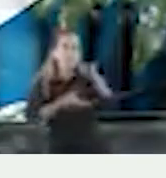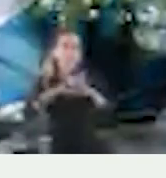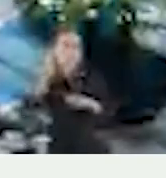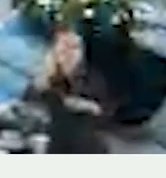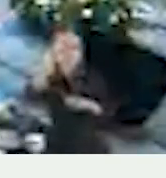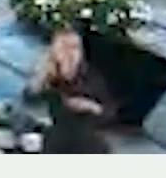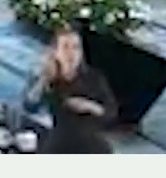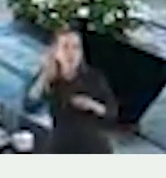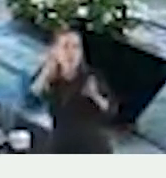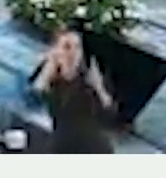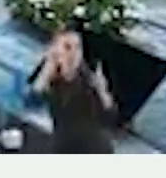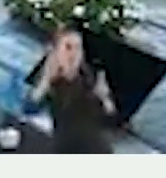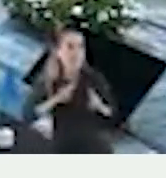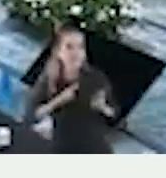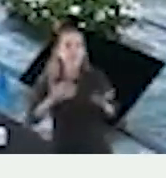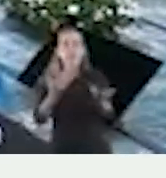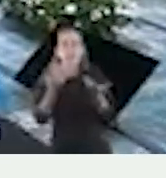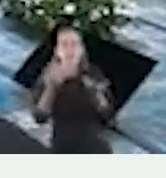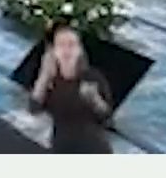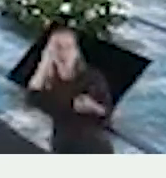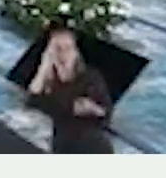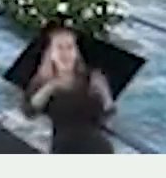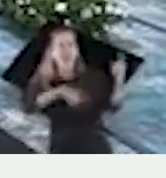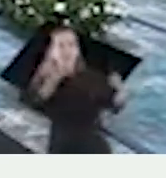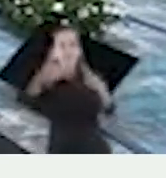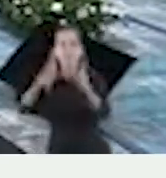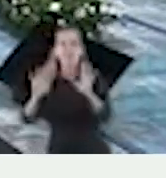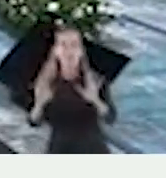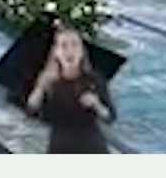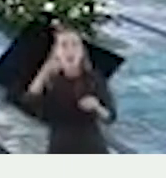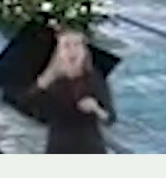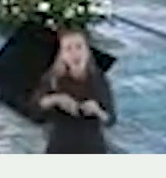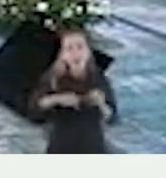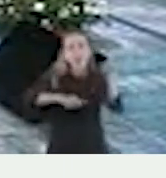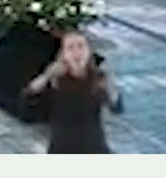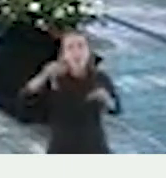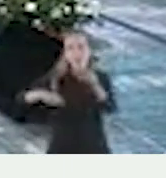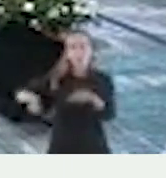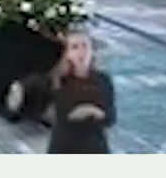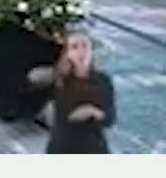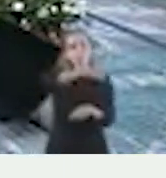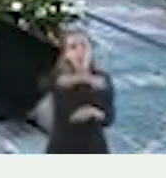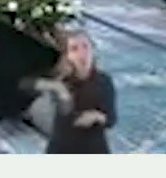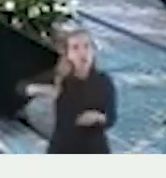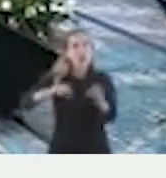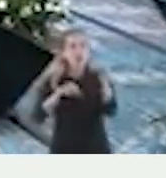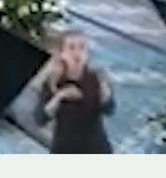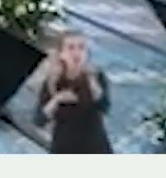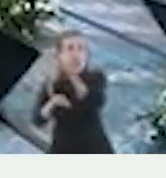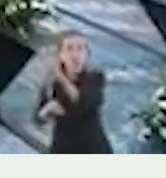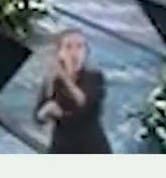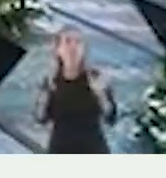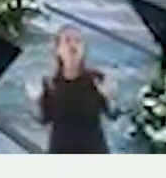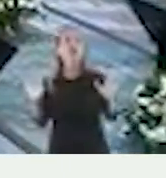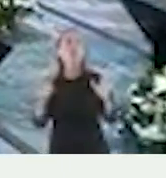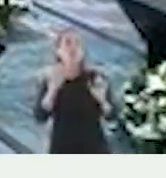la diversidad. Todos los que están aquí han sido elegidos por sus pueblos y sus